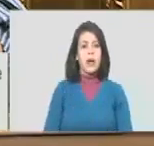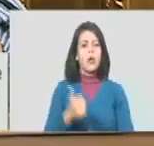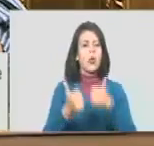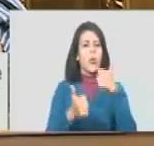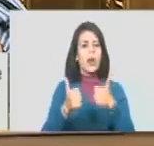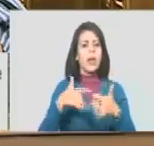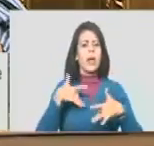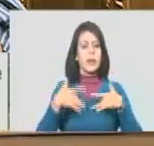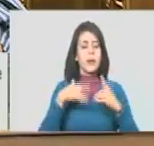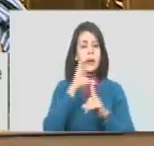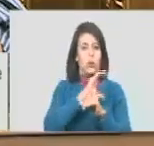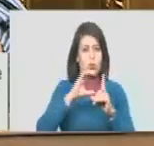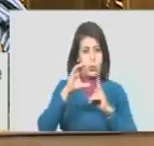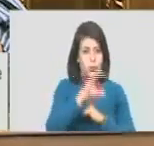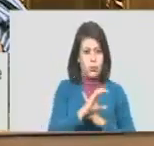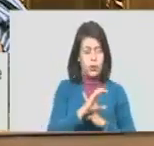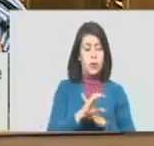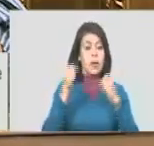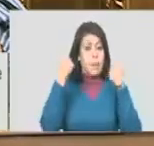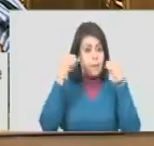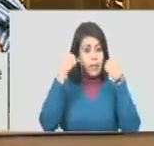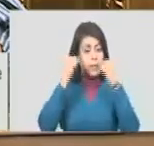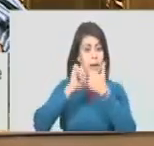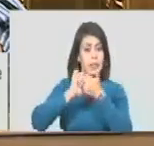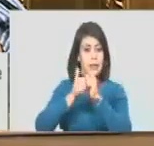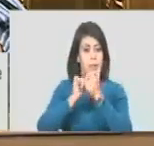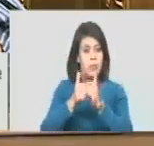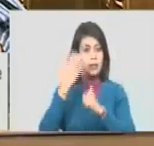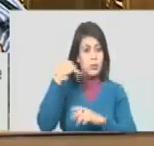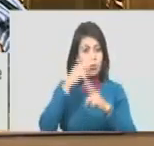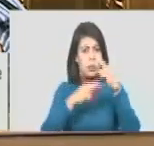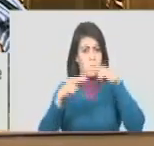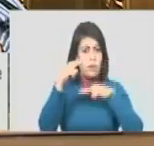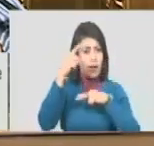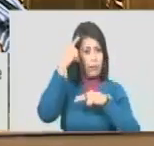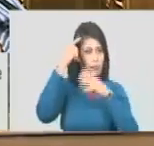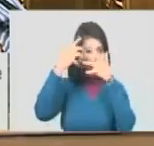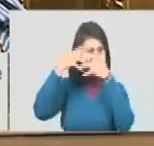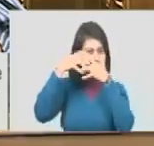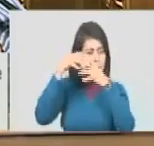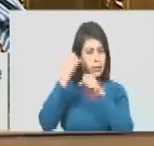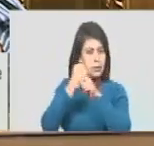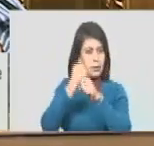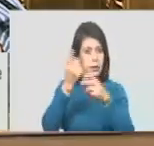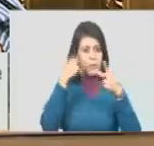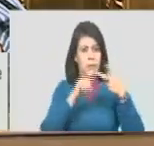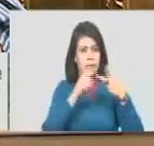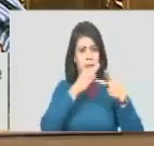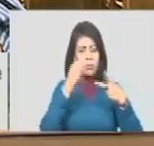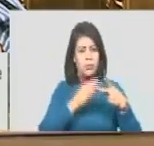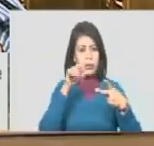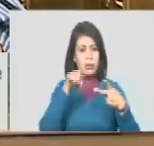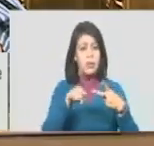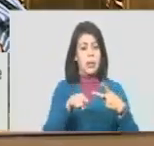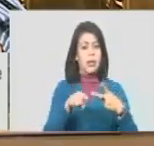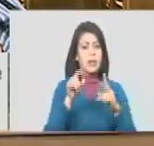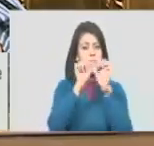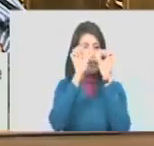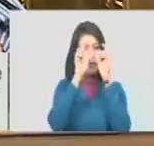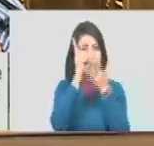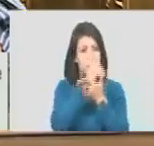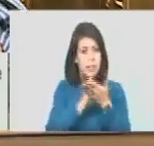las actividades culturales y prácticas deportivas según su nivel de funcionamiento. 2. Garantizar el diseño